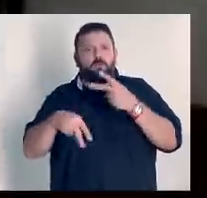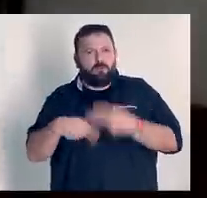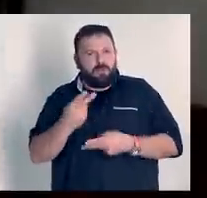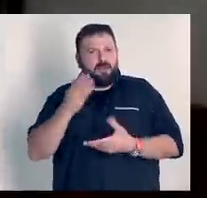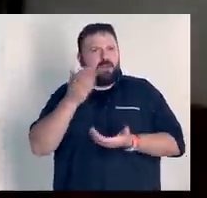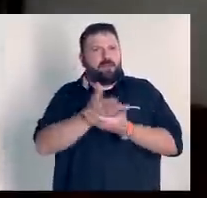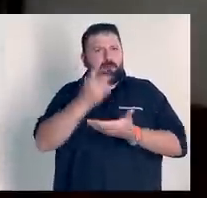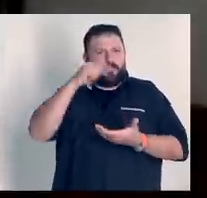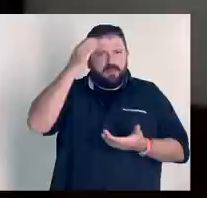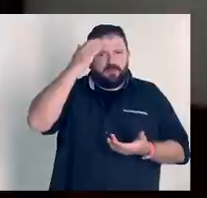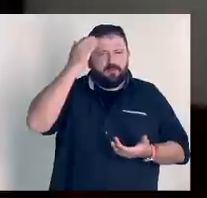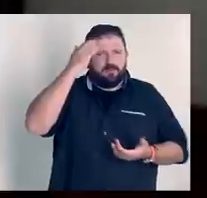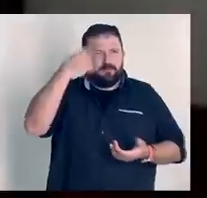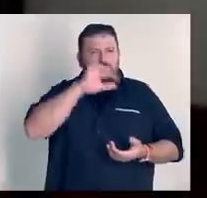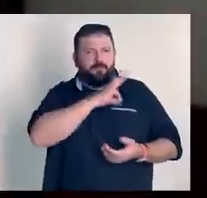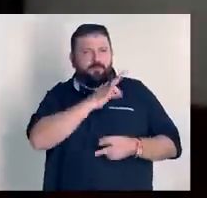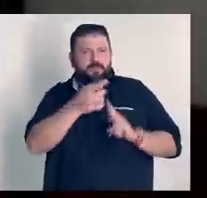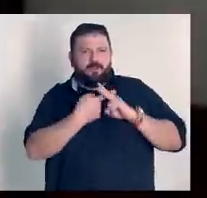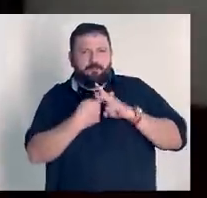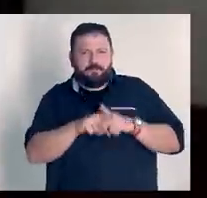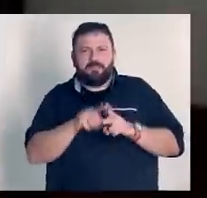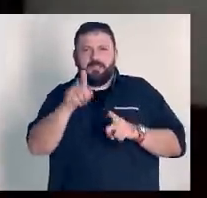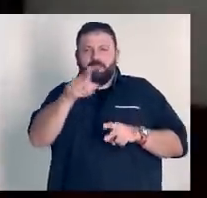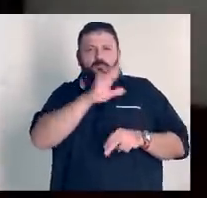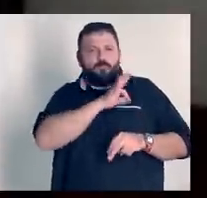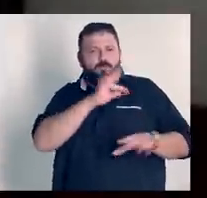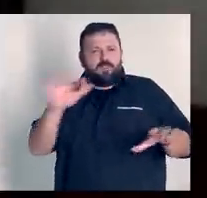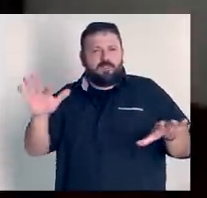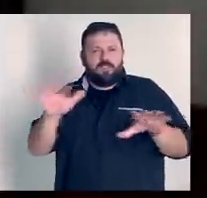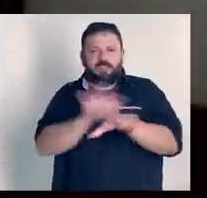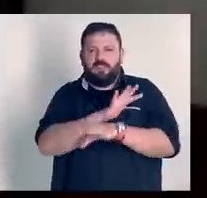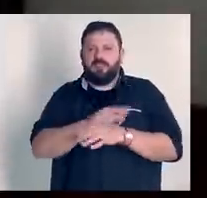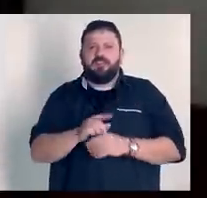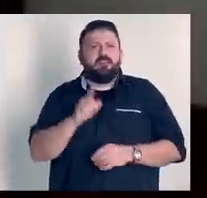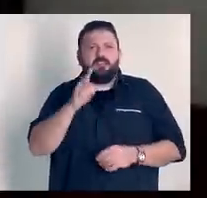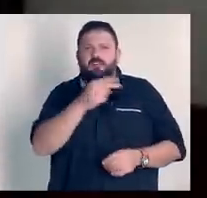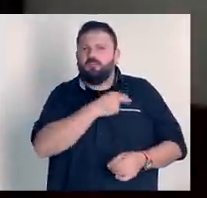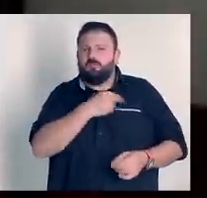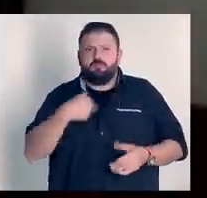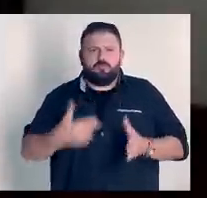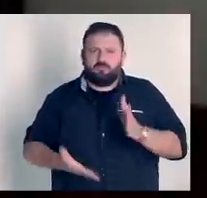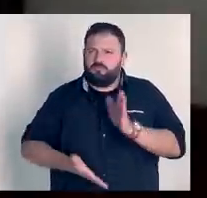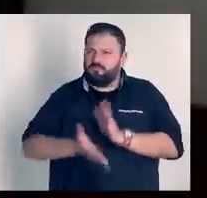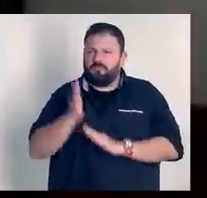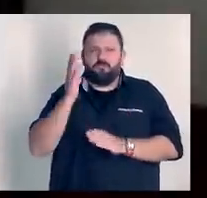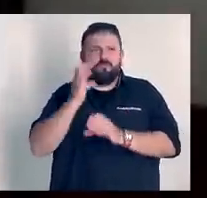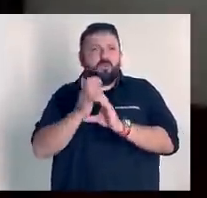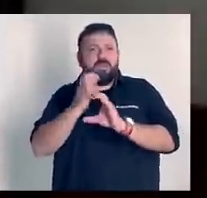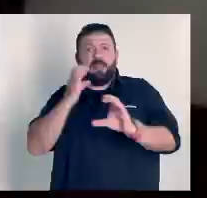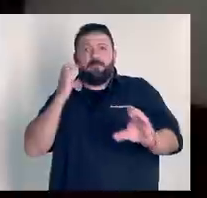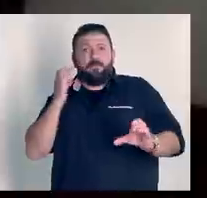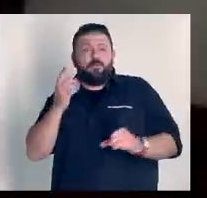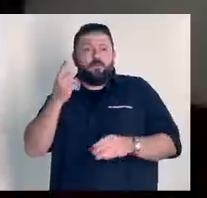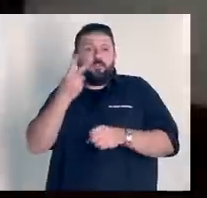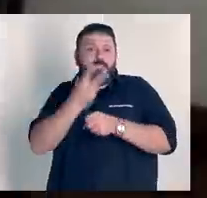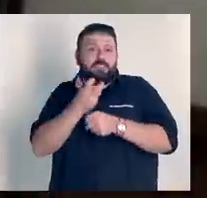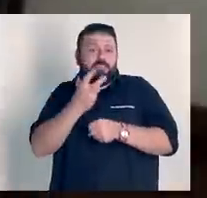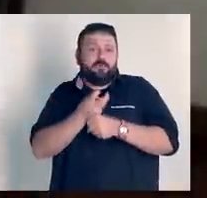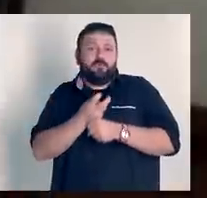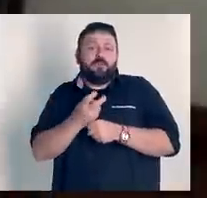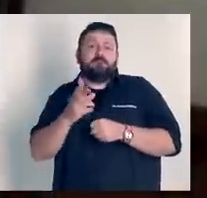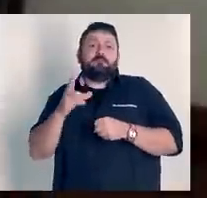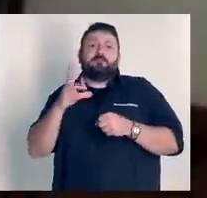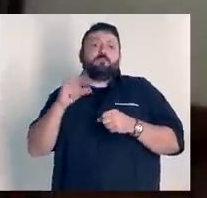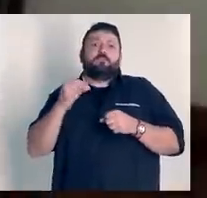cómo poder hacer el cambio que tanto necesitábamos. Nos fuimos en un camión de segunda, porque imagínense, no había camión de primera,